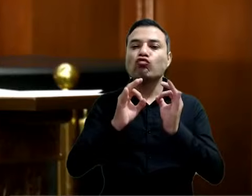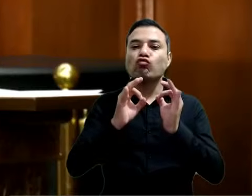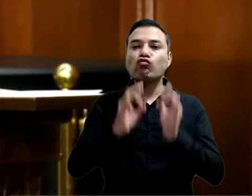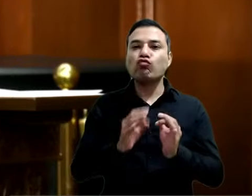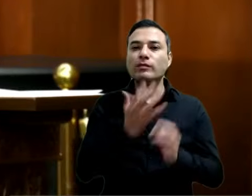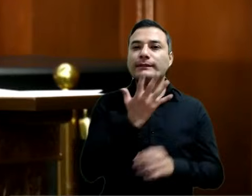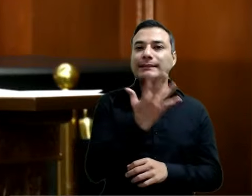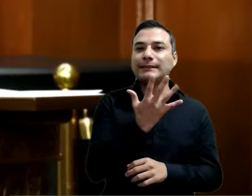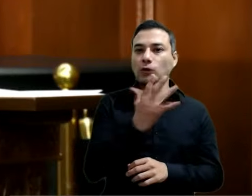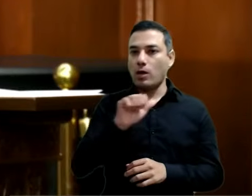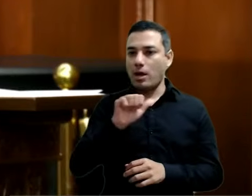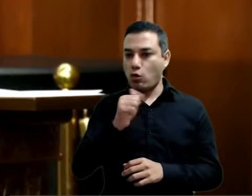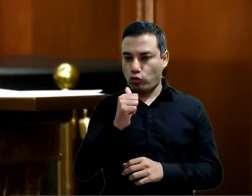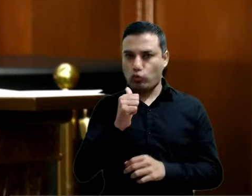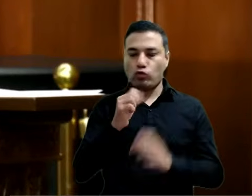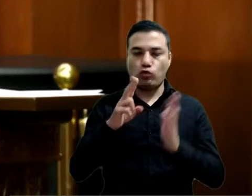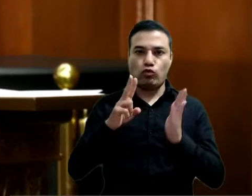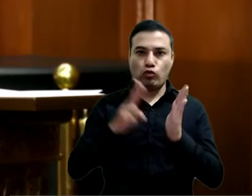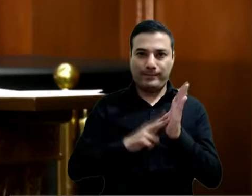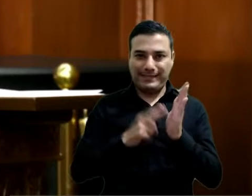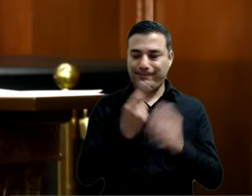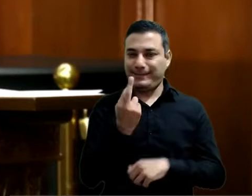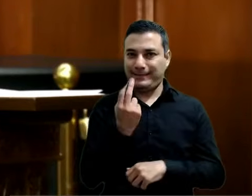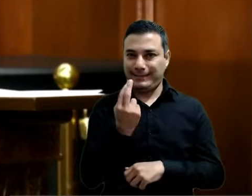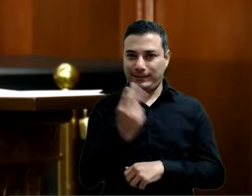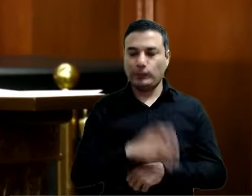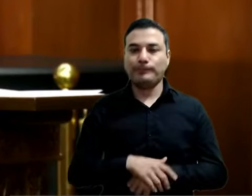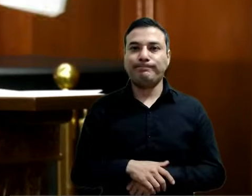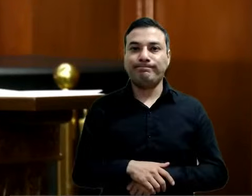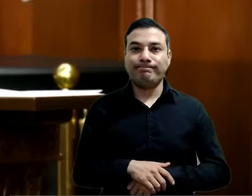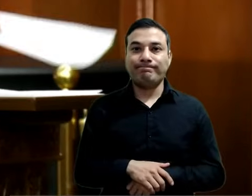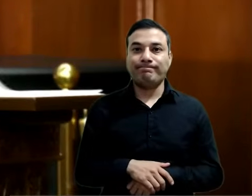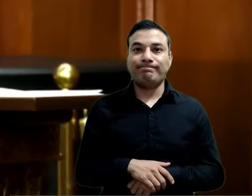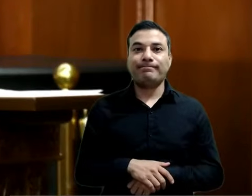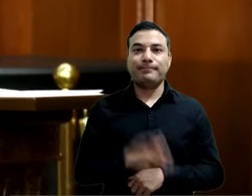días del mes de agosto del año 2025. Es cuanto, señor presidente.